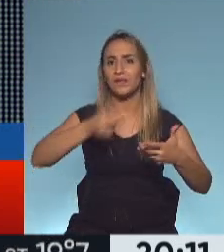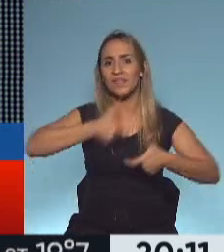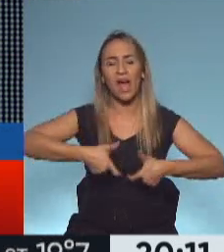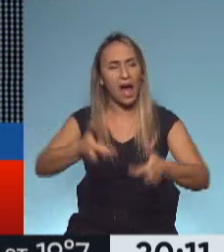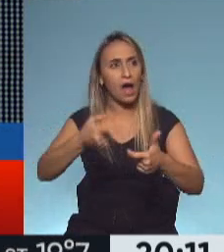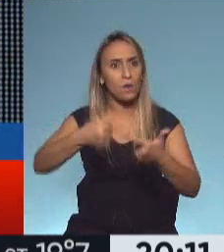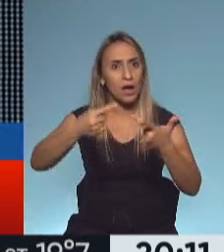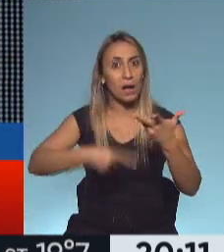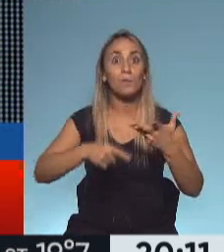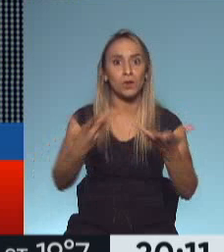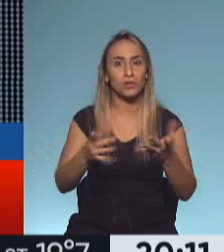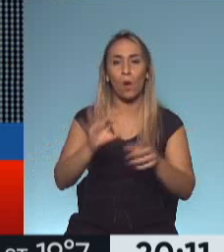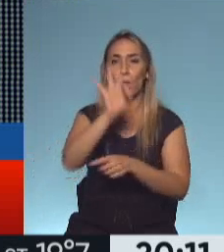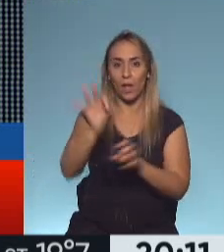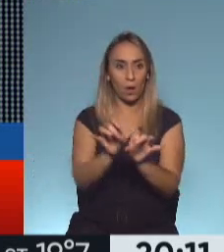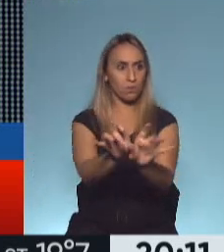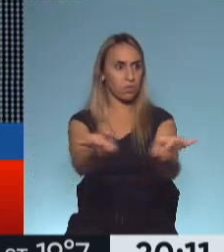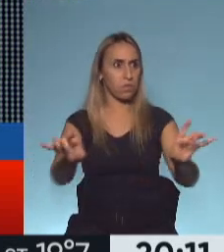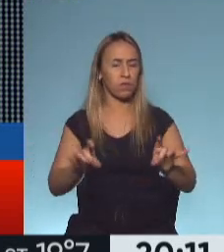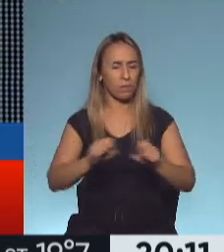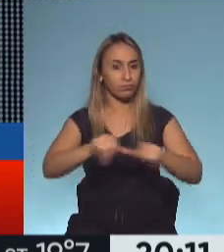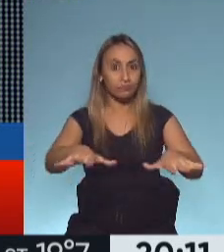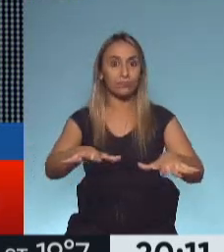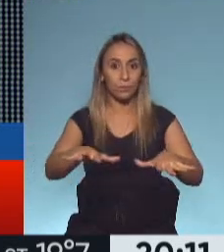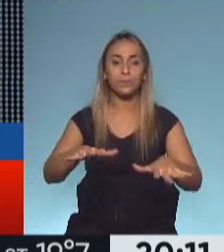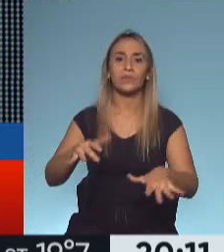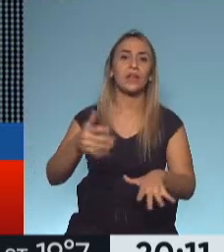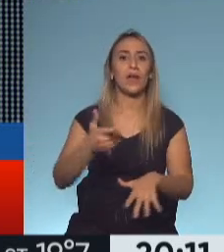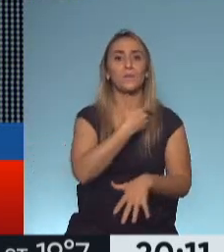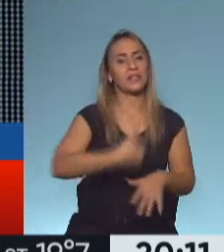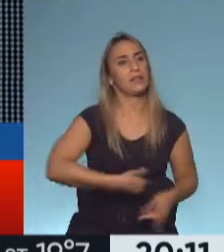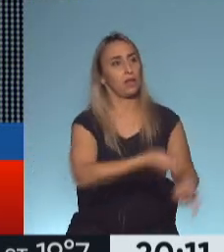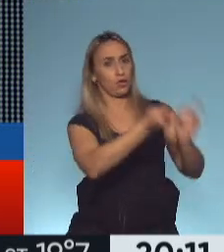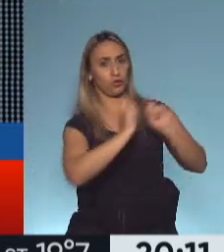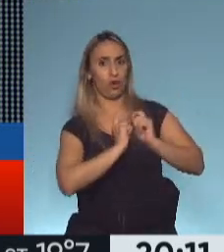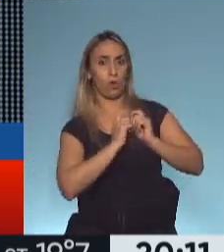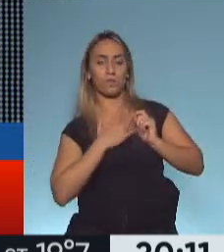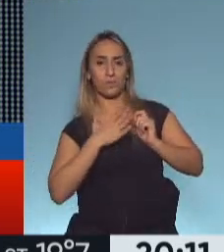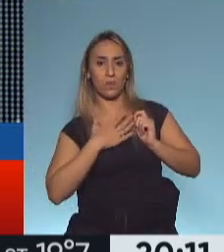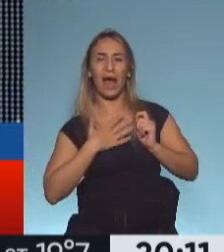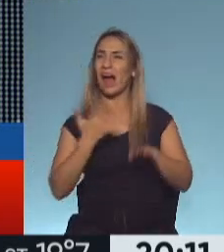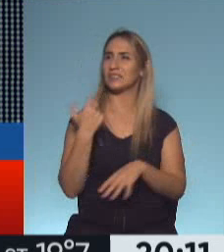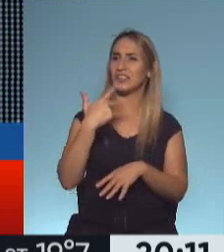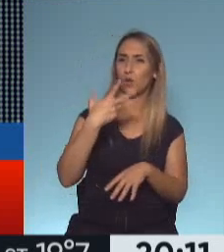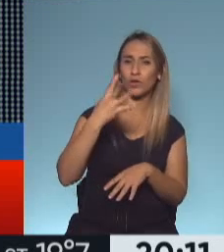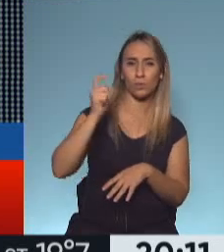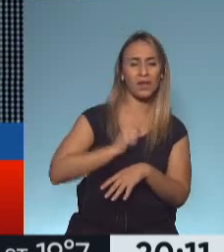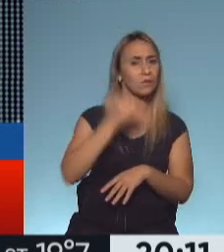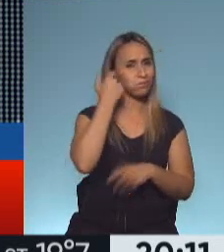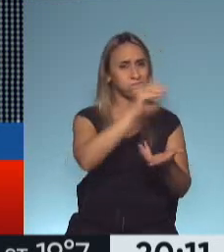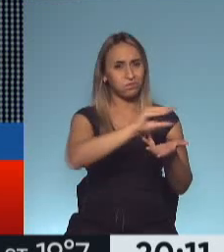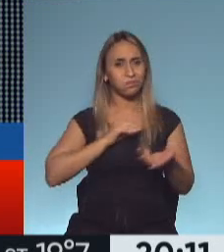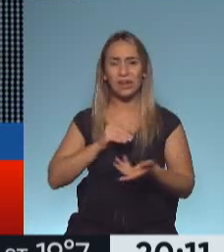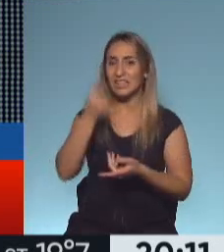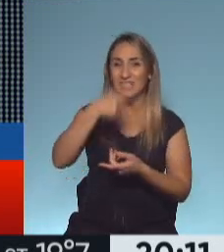eso. Es un área que me traspasó el presidente a nosotros hace 3, 4 meses. Pusimos en marcha el fideicomiso. Ya hay 106